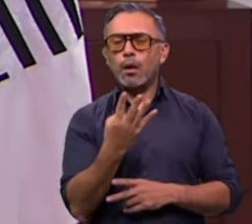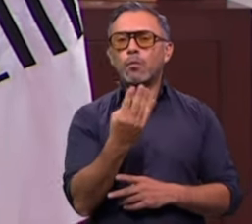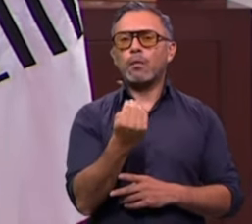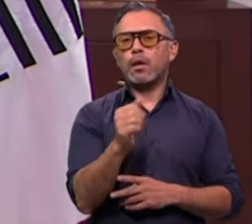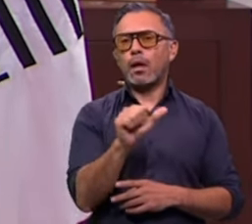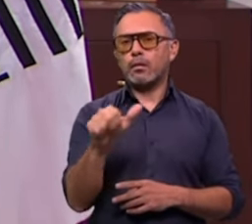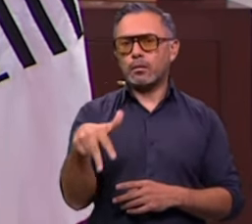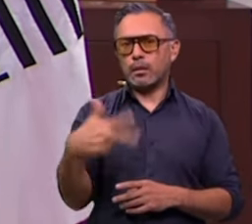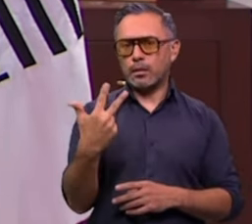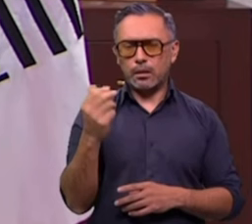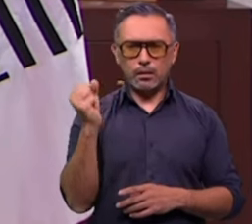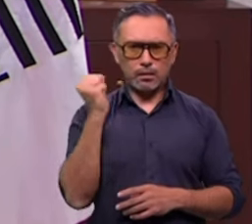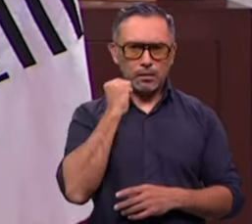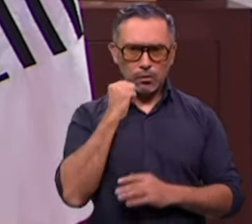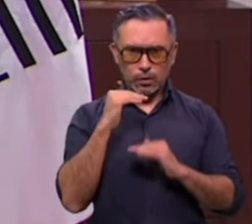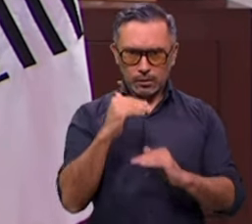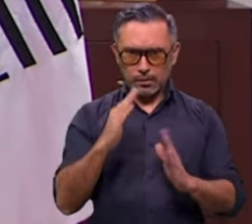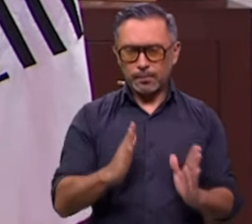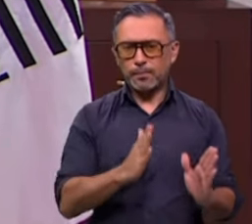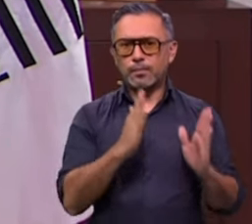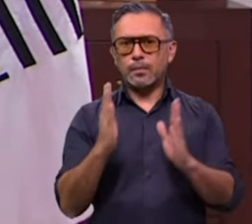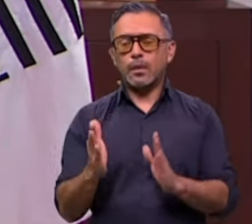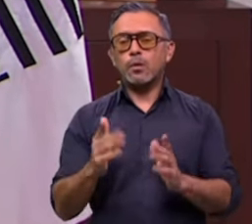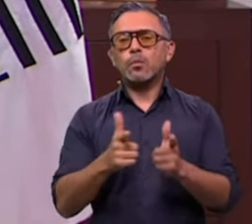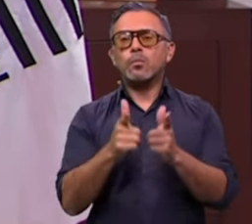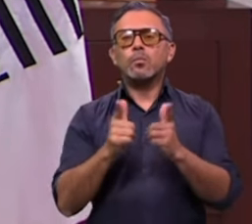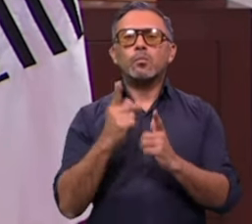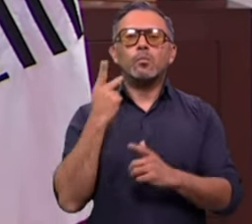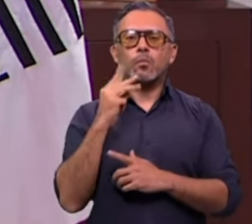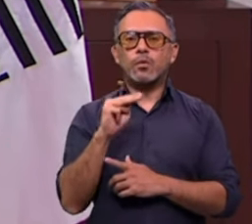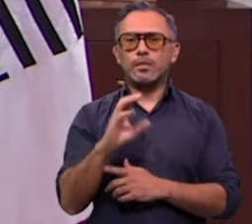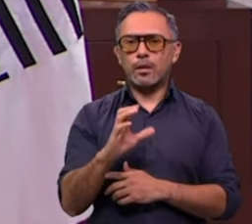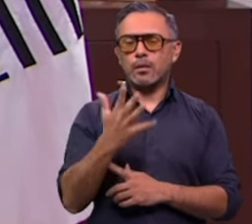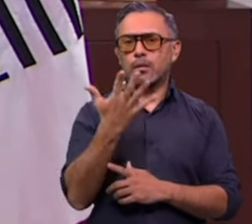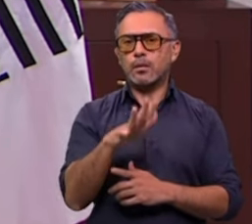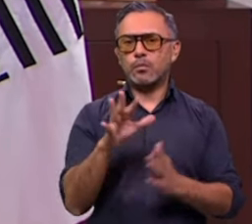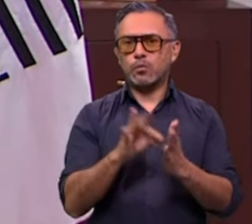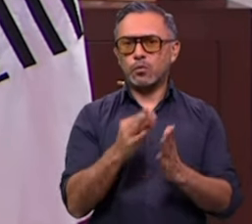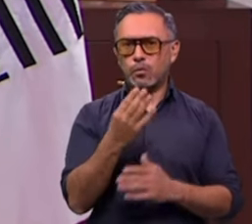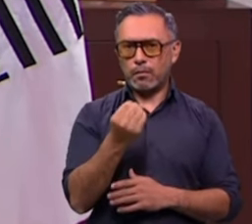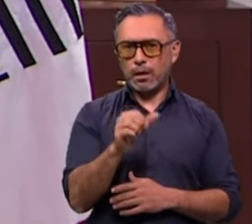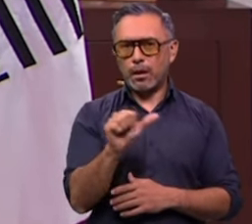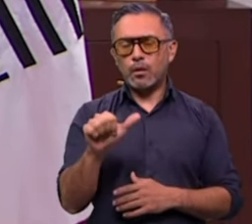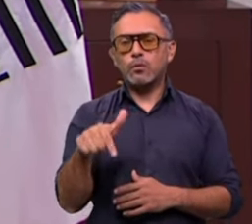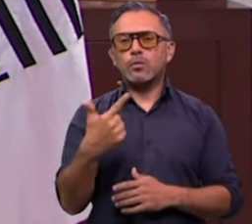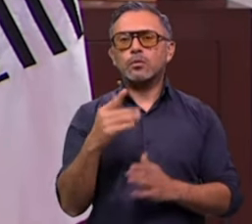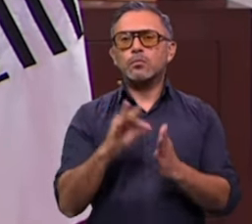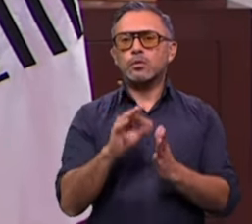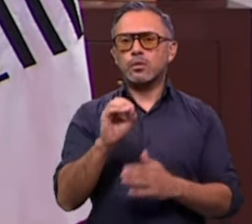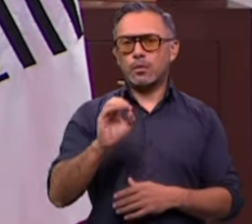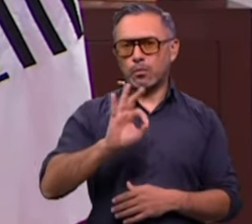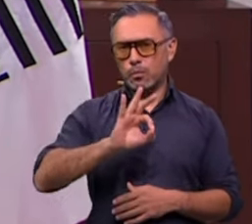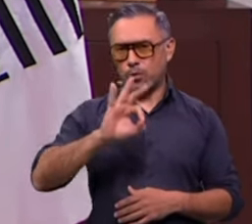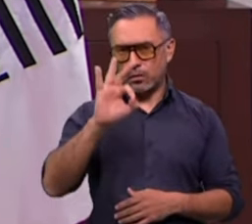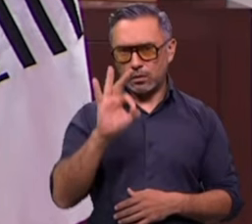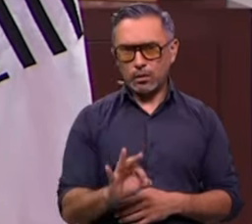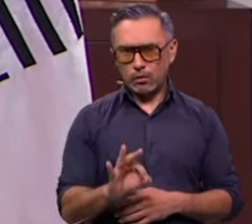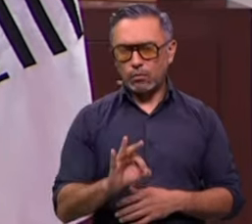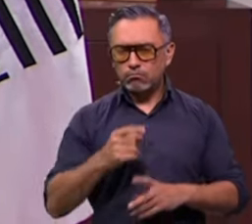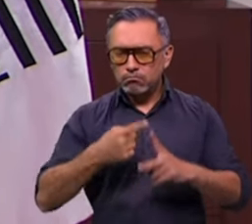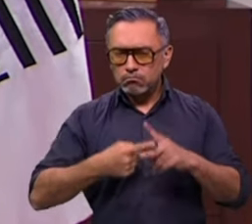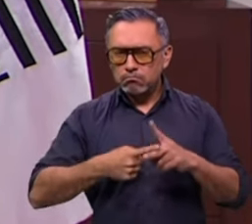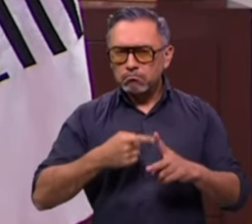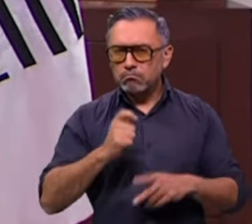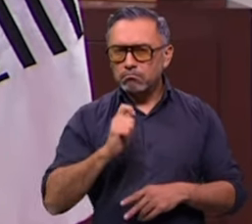13 senadurías. Movimiento Ciudadano, entre 10.9 y 12.0%, lo que